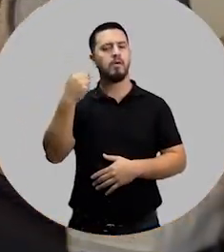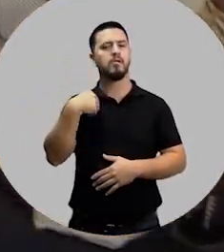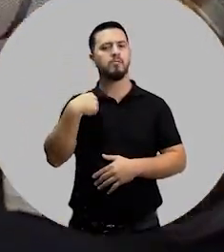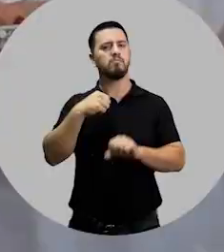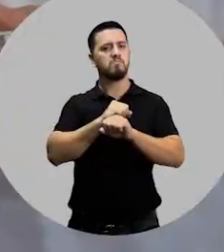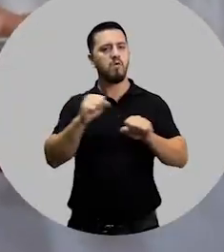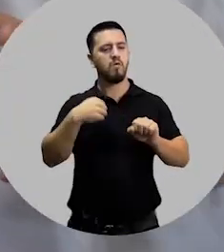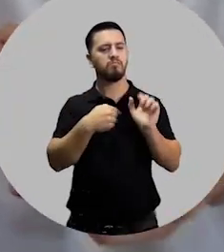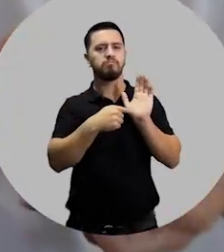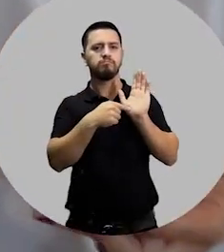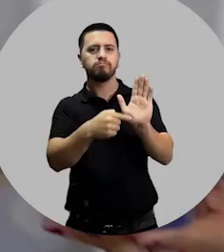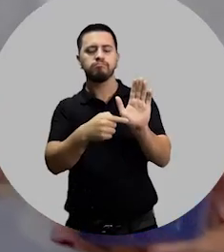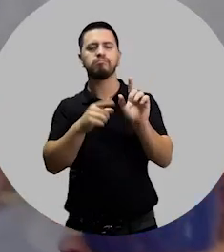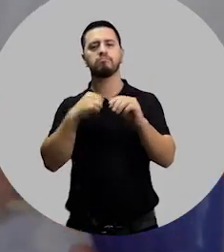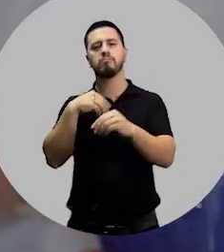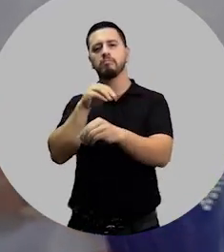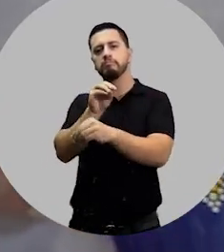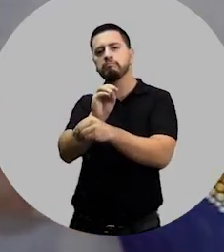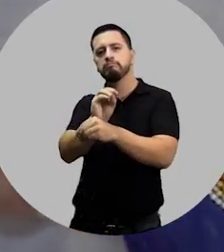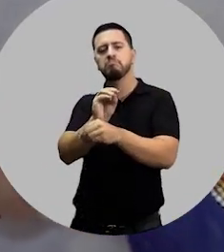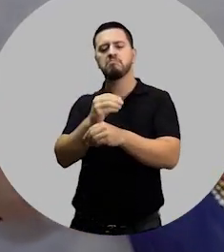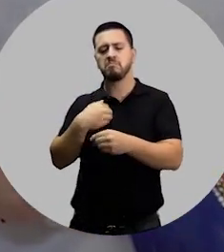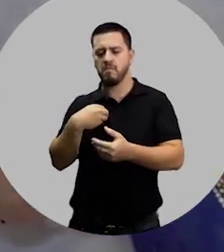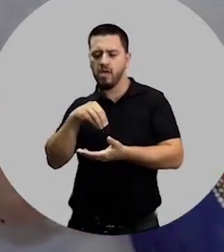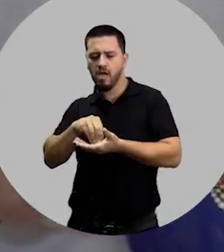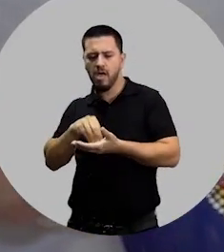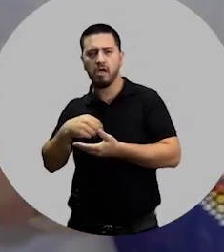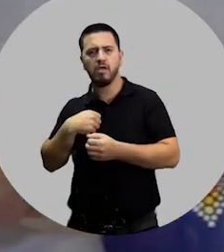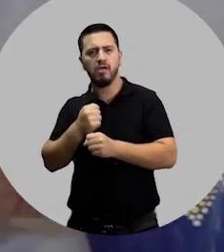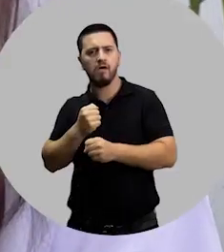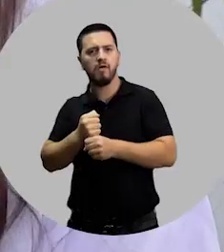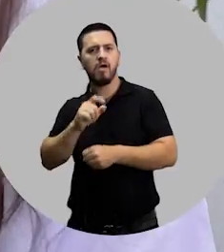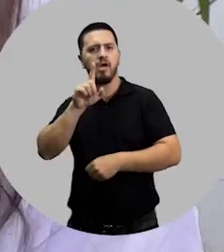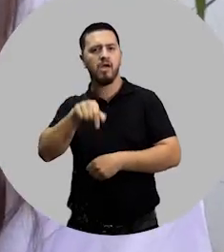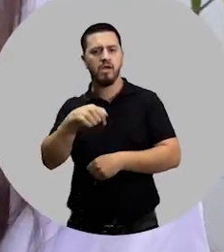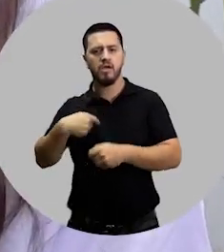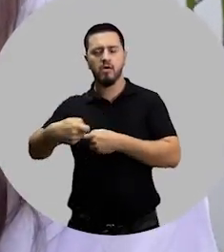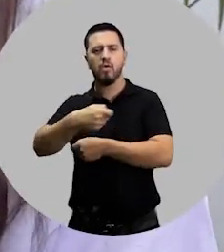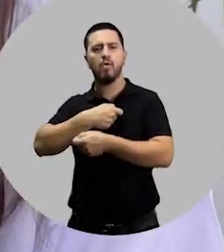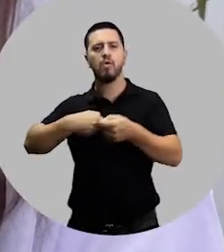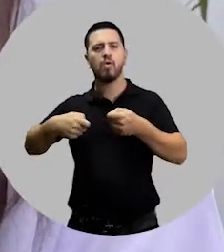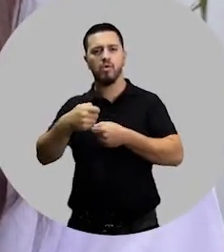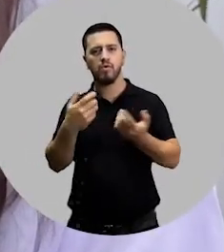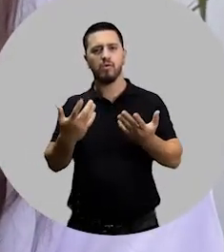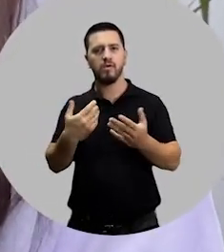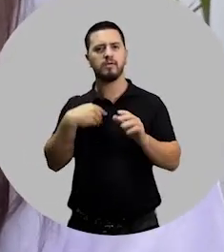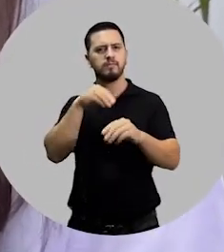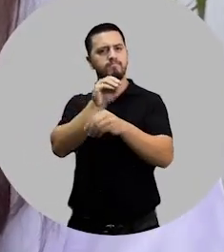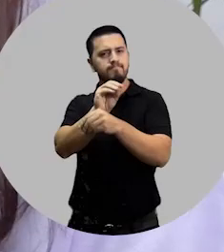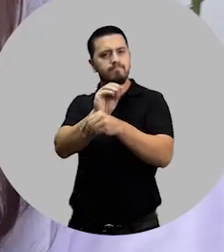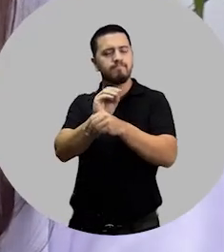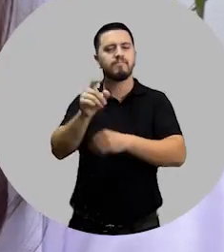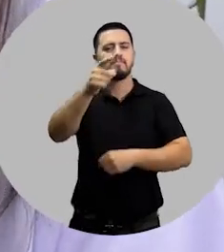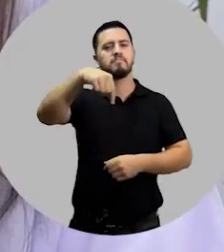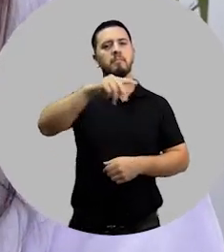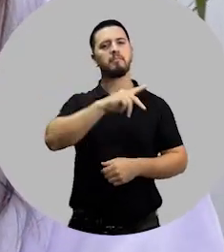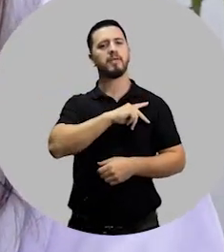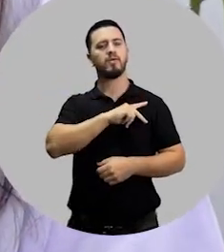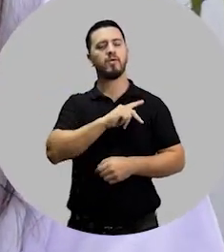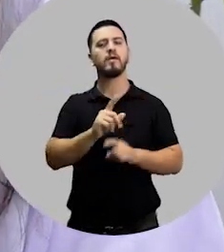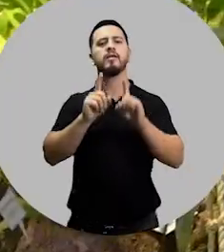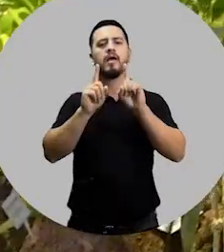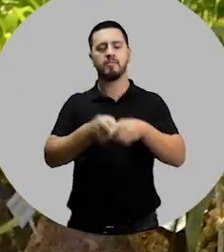y enseñar un poco de lo que yo hago en mi emprendimiento, enseñar a las personas y